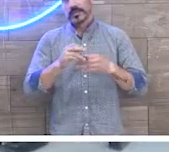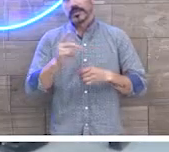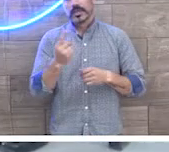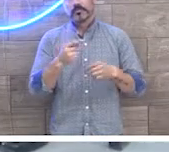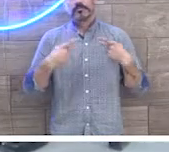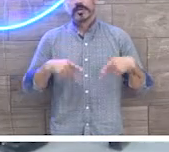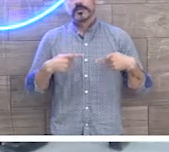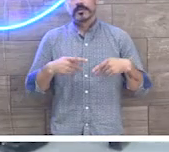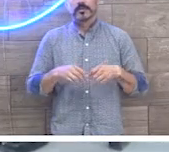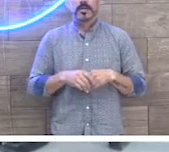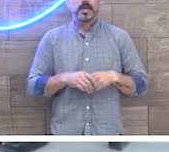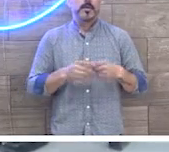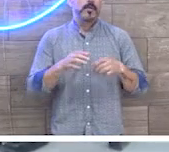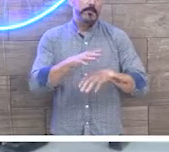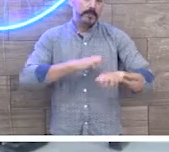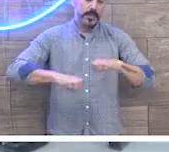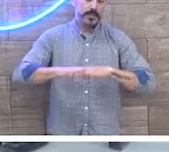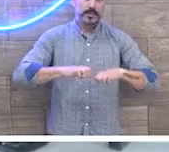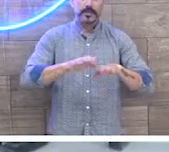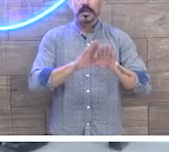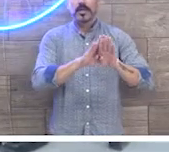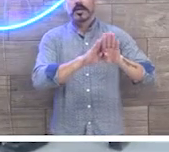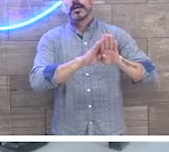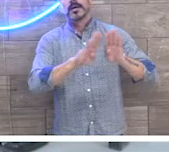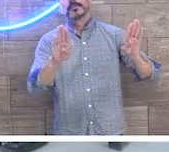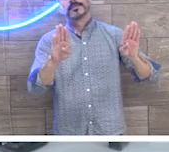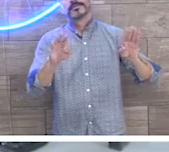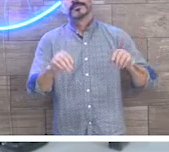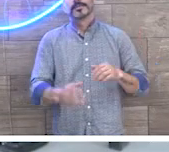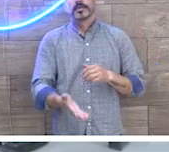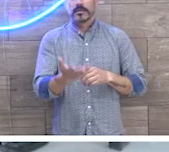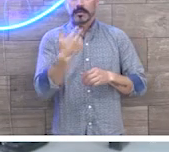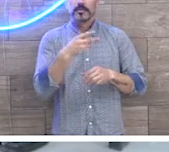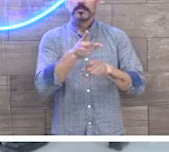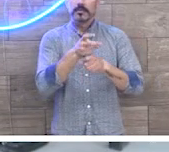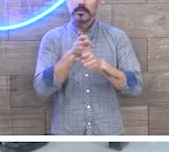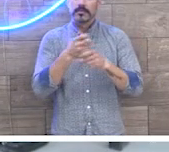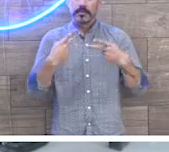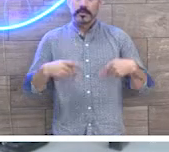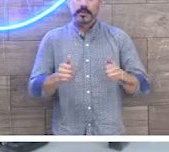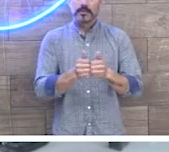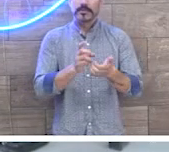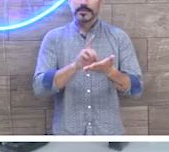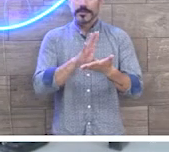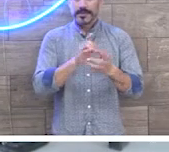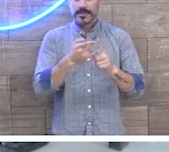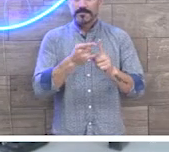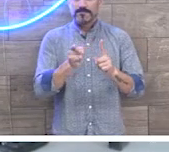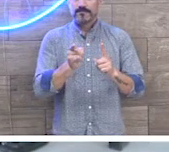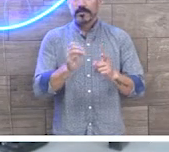la apertura y la oportunidad, ¿no? Todavía ahí tenemos un gran rezago, también a nivel de salud,